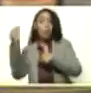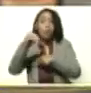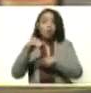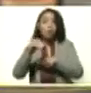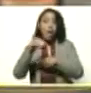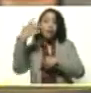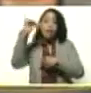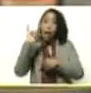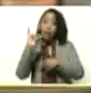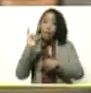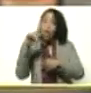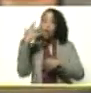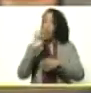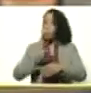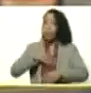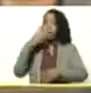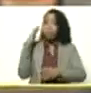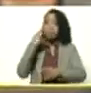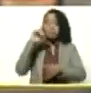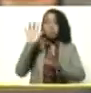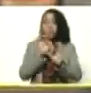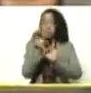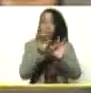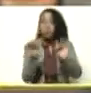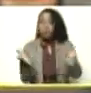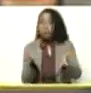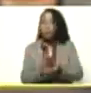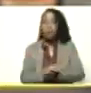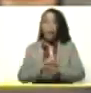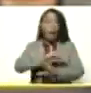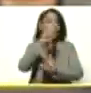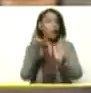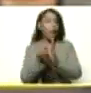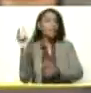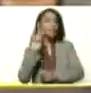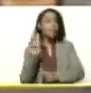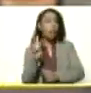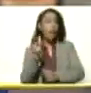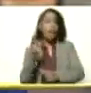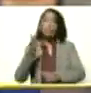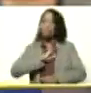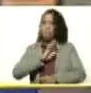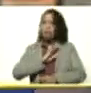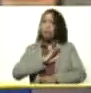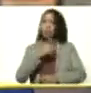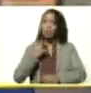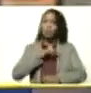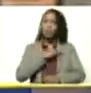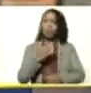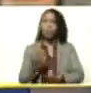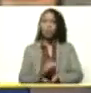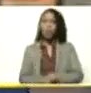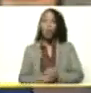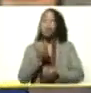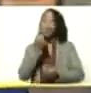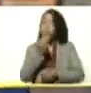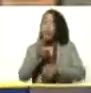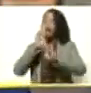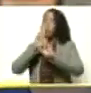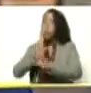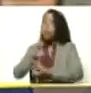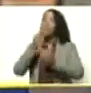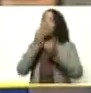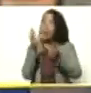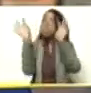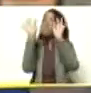existen o las que pudieran venir en general venezuela hemos tenido buenos resultados buenos